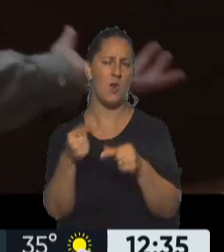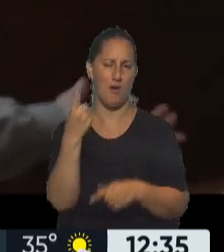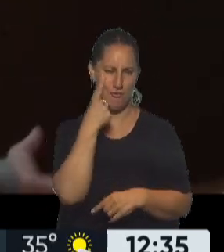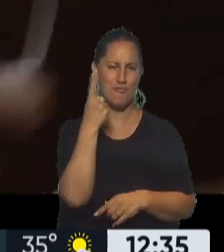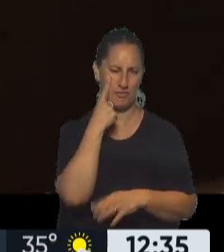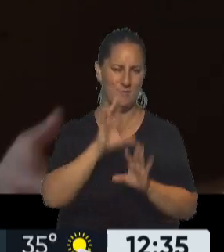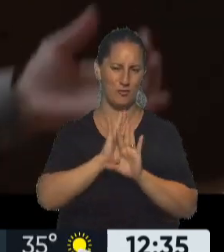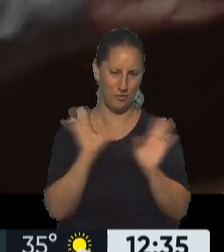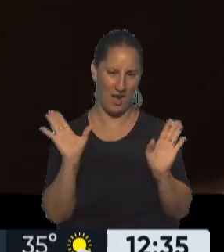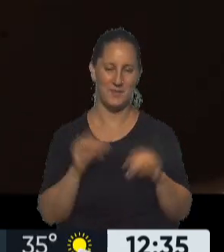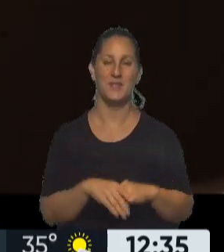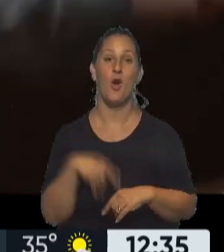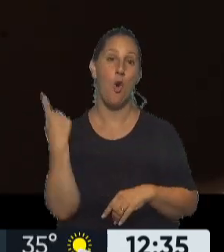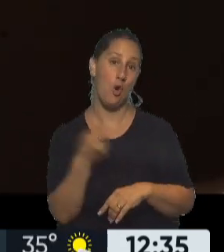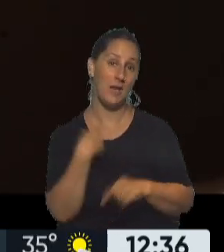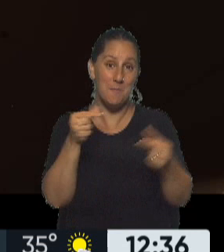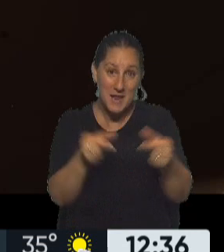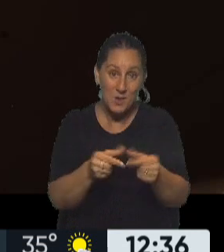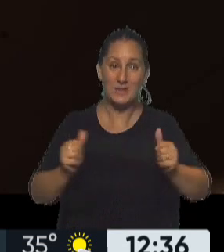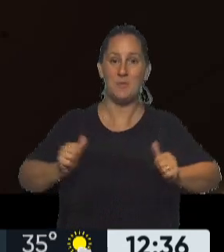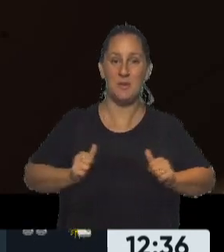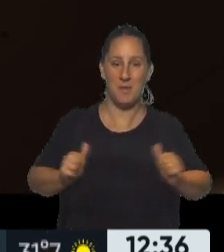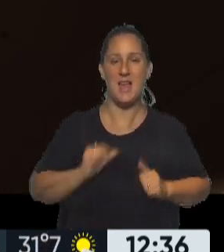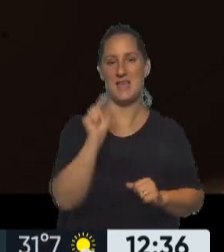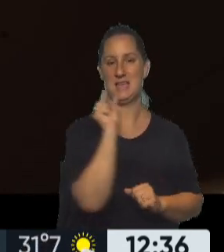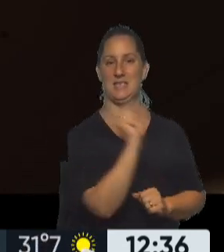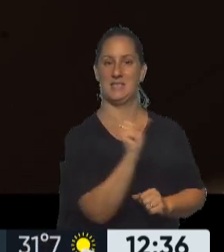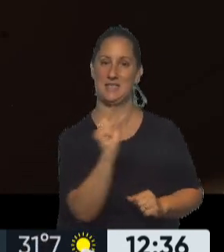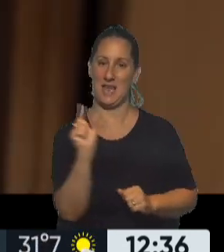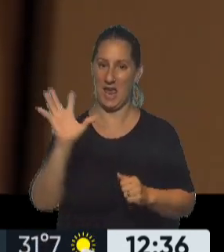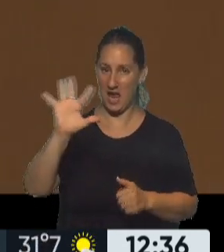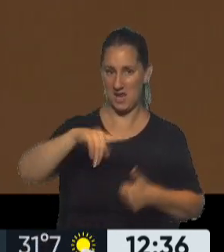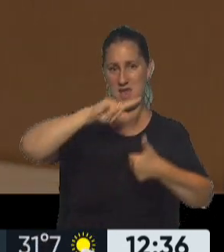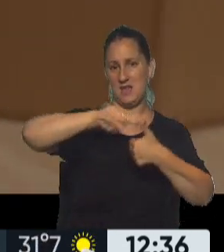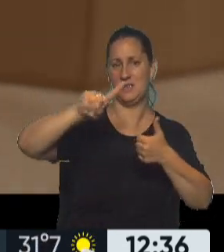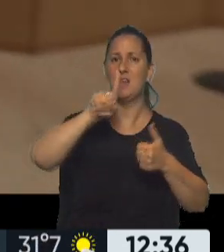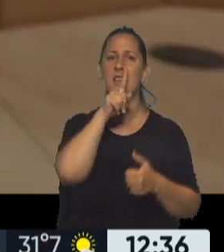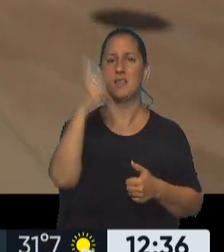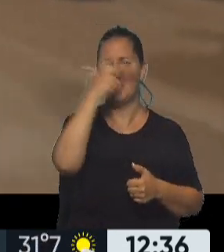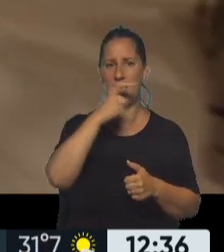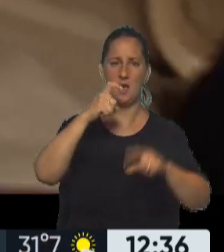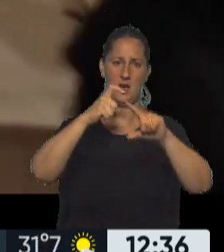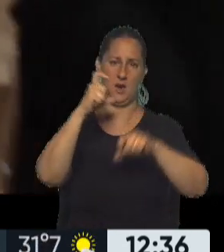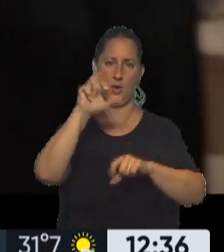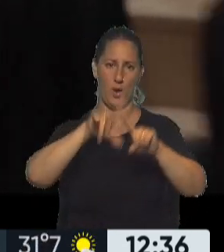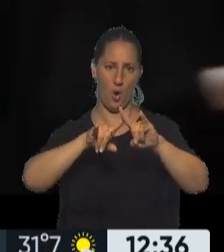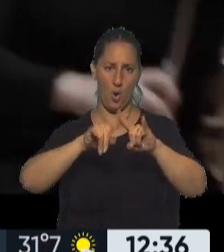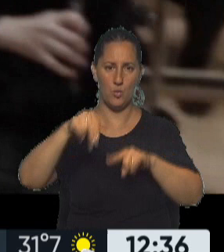ya por aquí, otras que estamos esperando, y las series como The White Lotus o The Crown. Veremos entonces